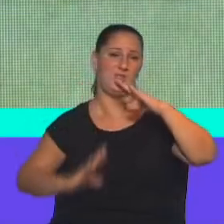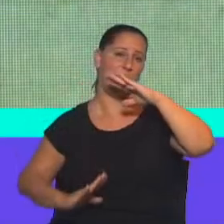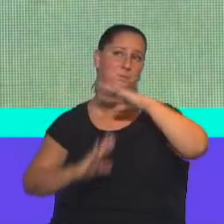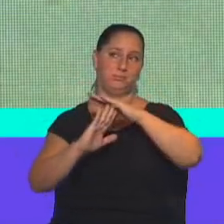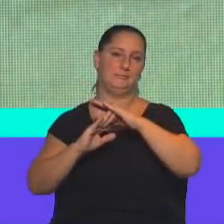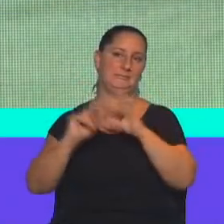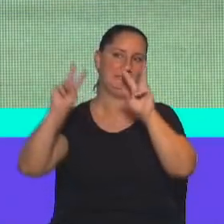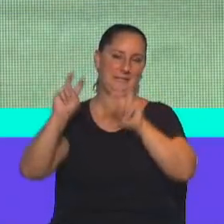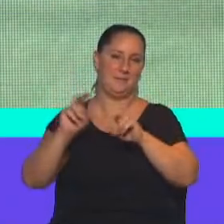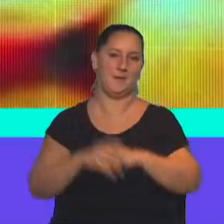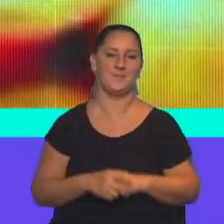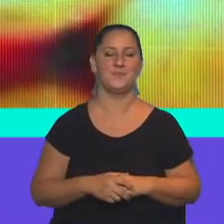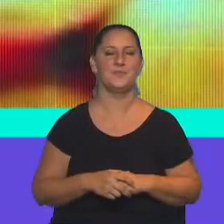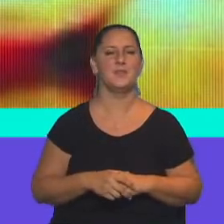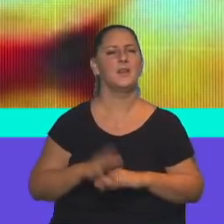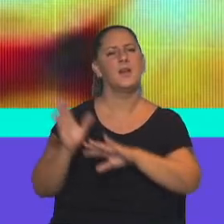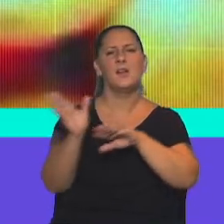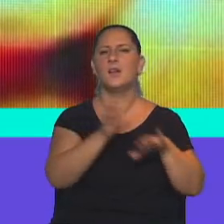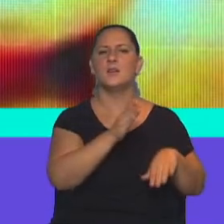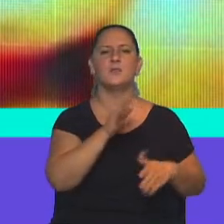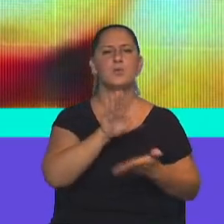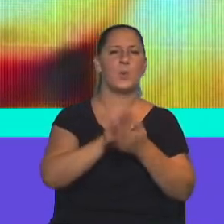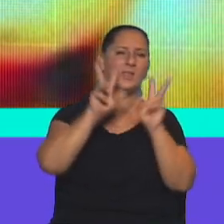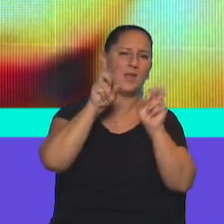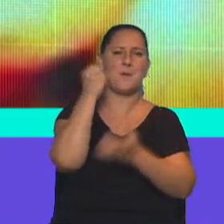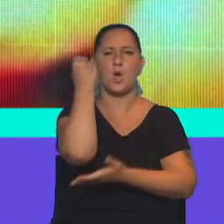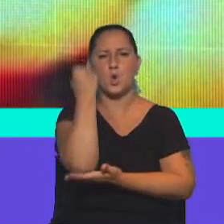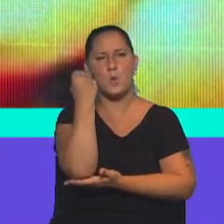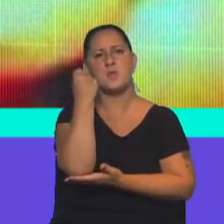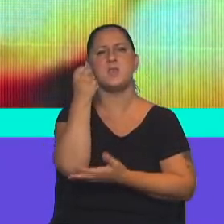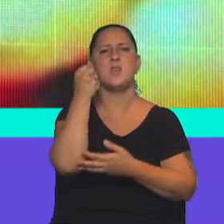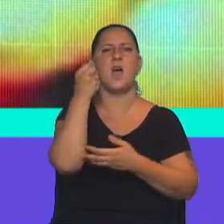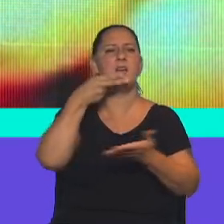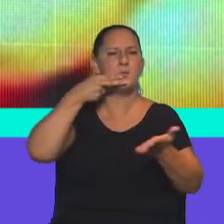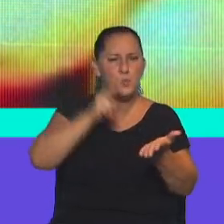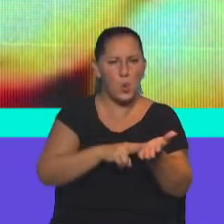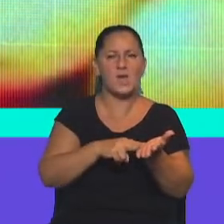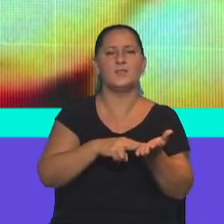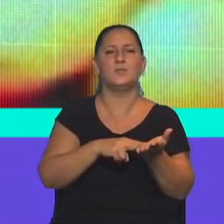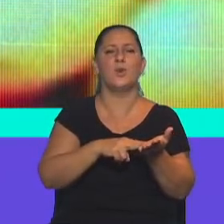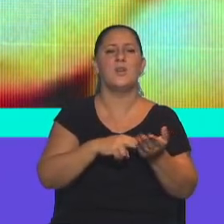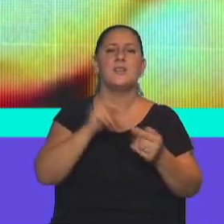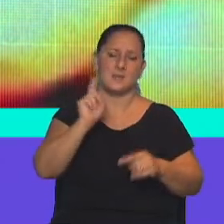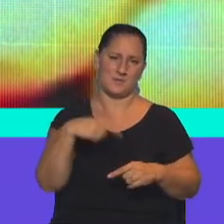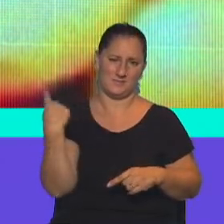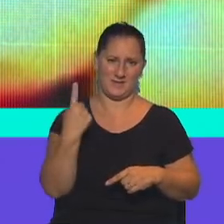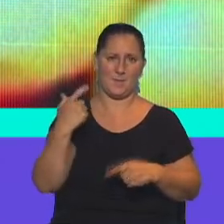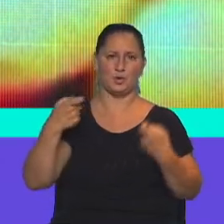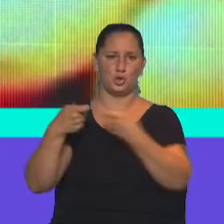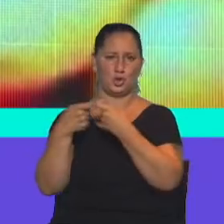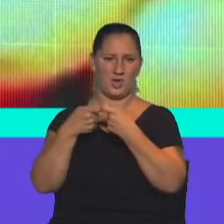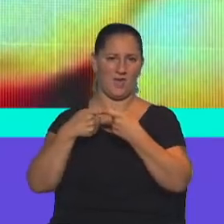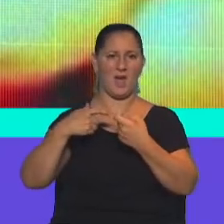contará Néstor Espósito. Y al margen, Flor, de las cuestiones económicas, de las cuestiones tributarias, también es cierto que la sociedad rural ha estado